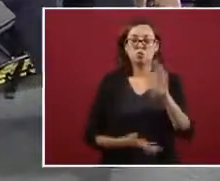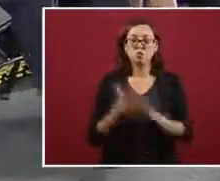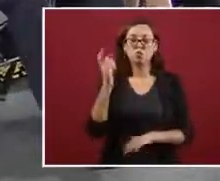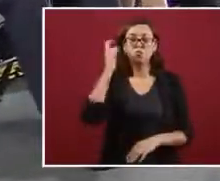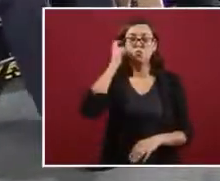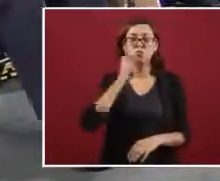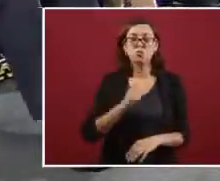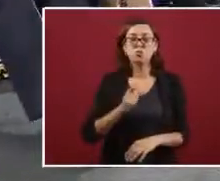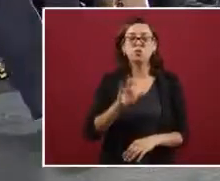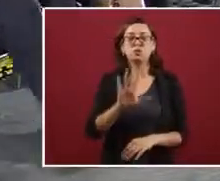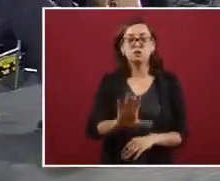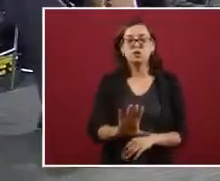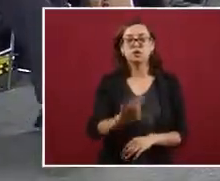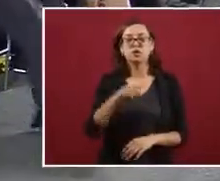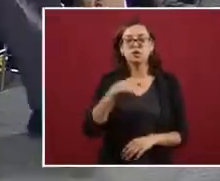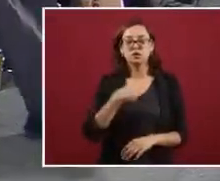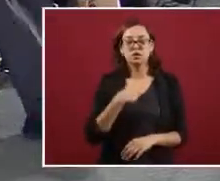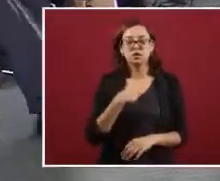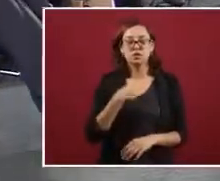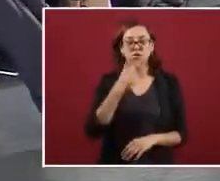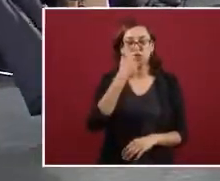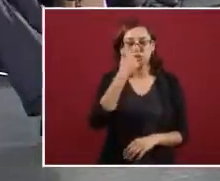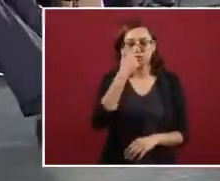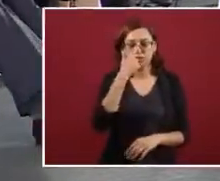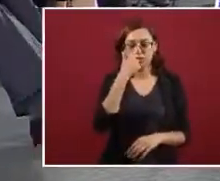Estoy hablando de…